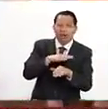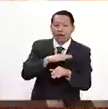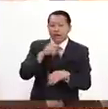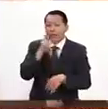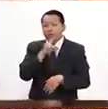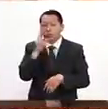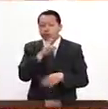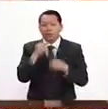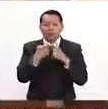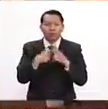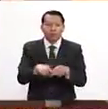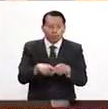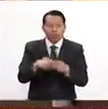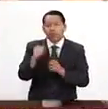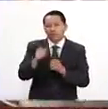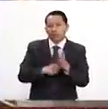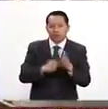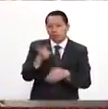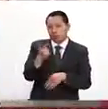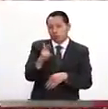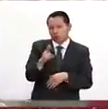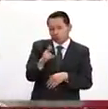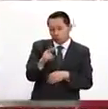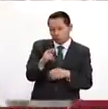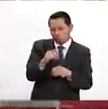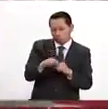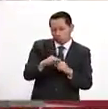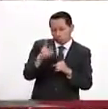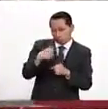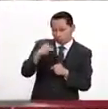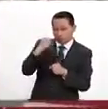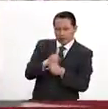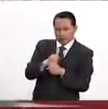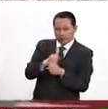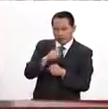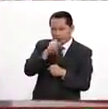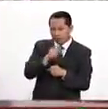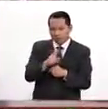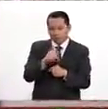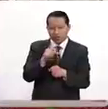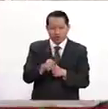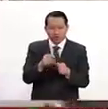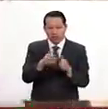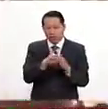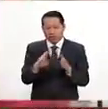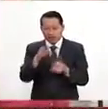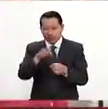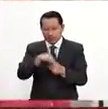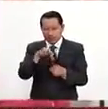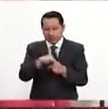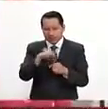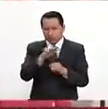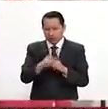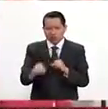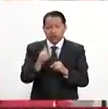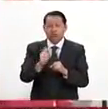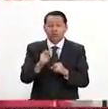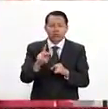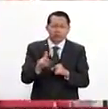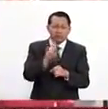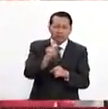Rusia empezó a finales del mes de julio del año pasado, es decir, en la recta final de las elecciones presidenciales. La gran